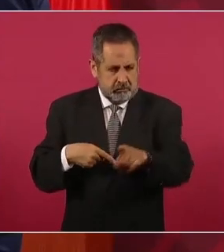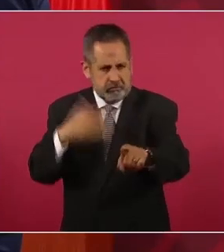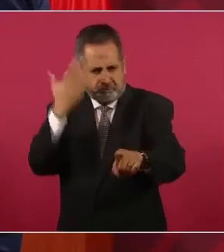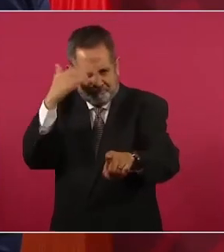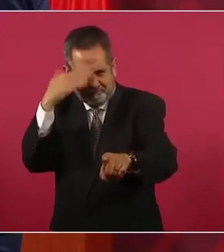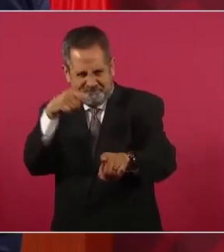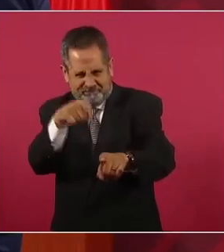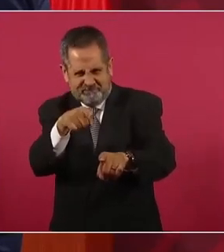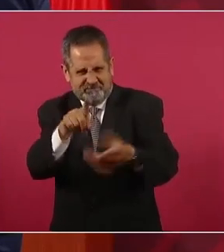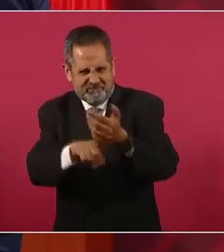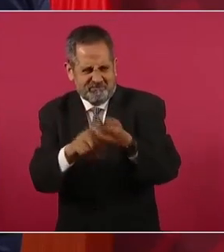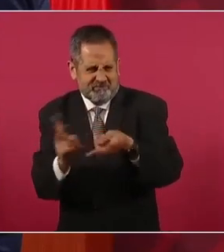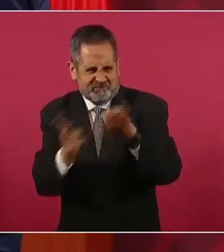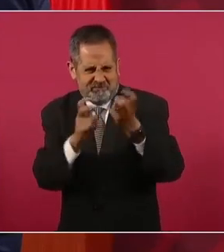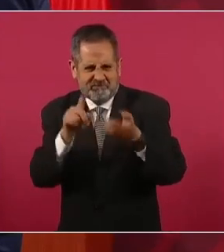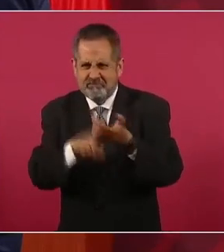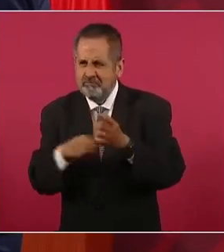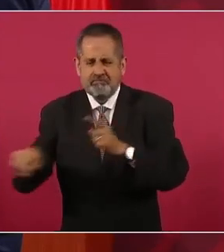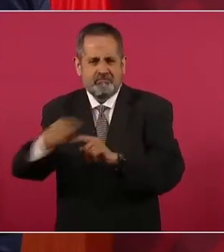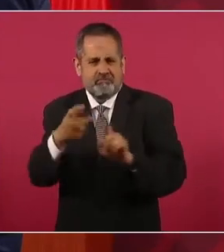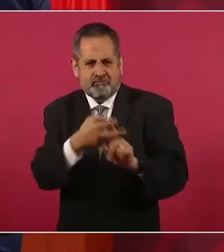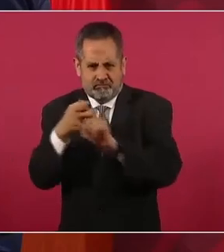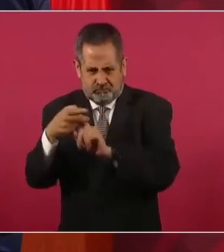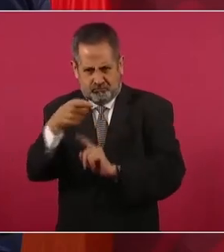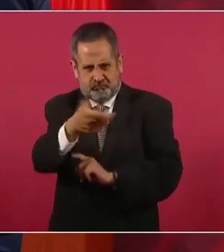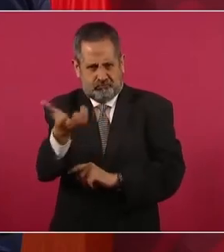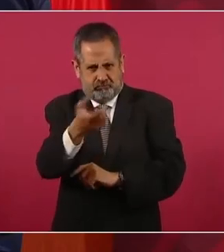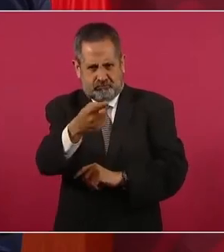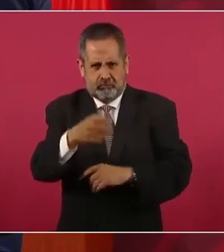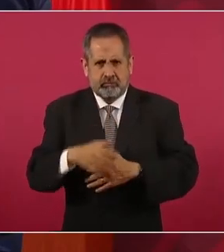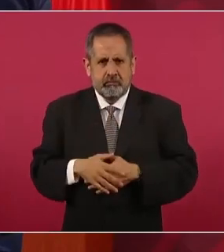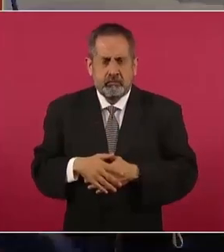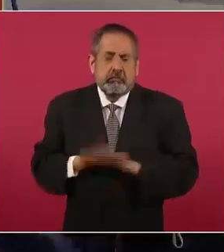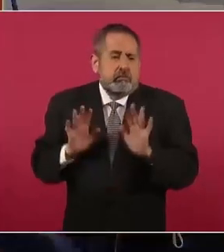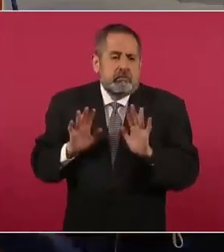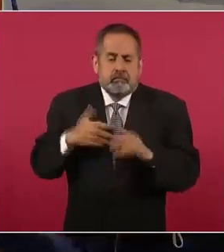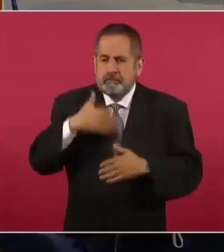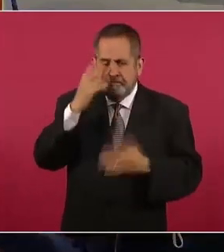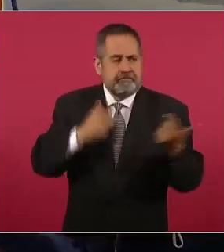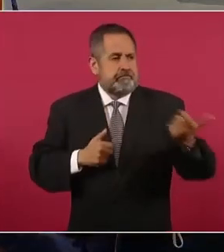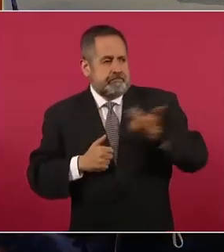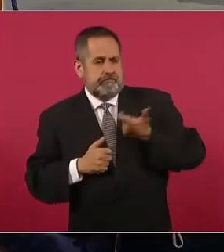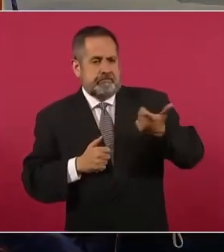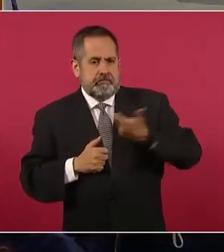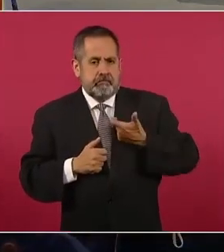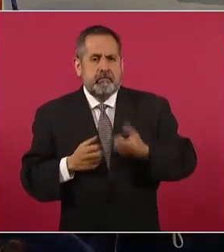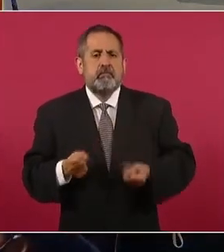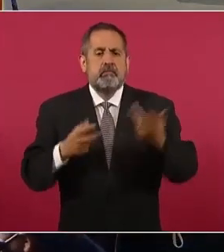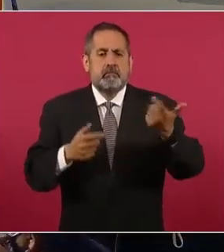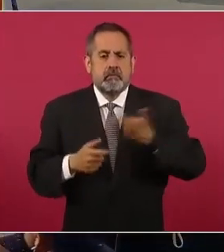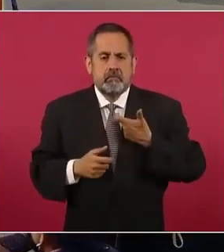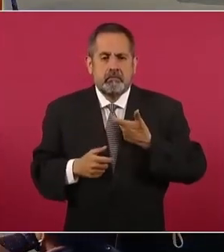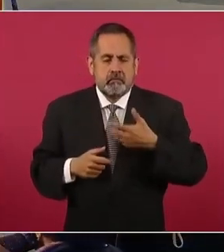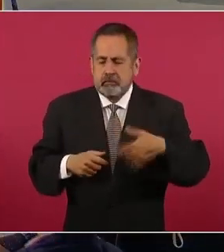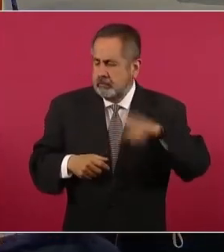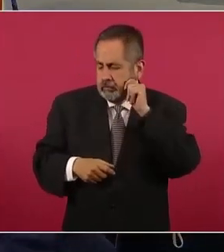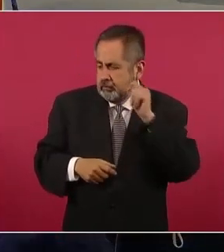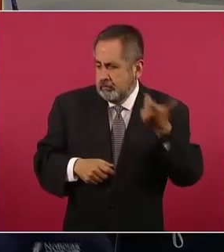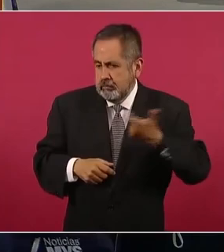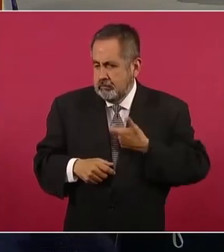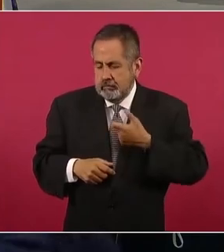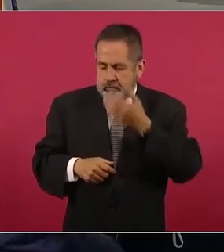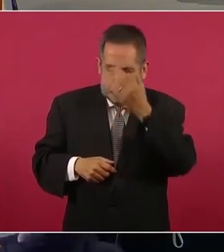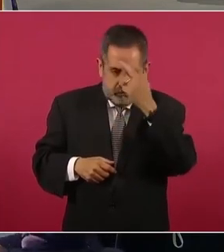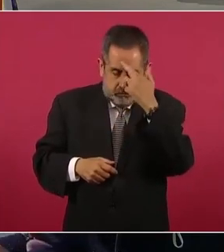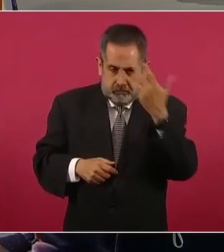de estar aquí tres personas estaban... ¿Usted participó en el secuestro? Sí, yo a mí me estaban pagando por eso, señor. ¿Cuánto le pagan? Pues lo que fuera, no sé, no